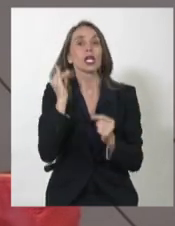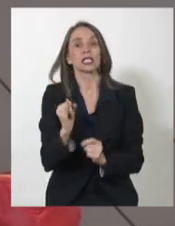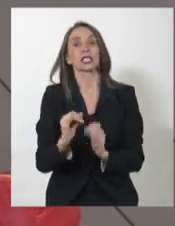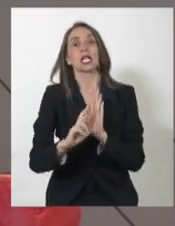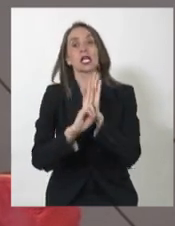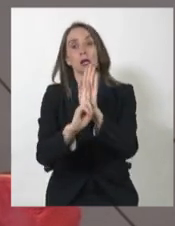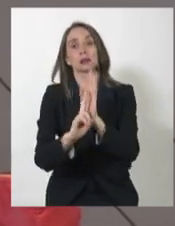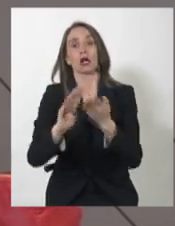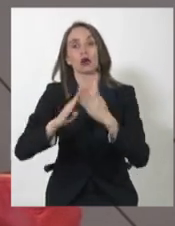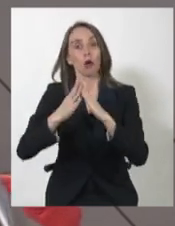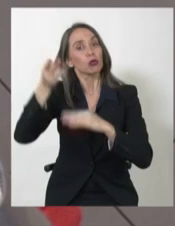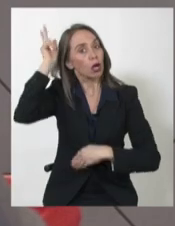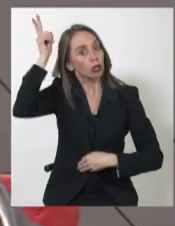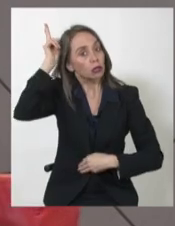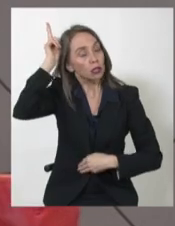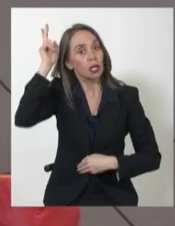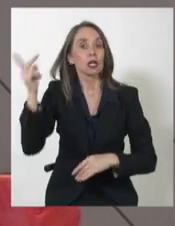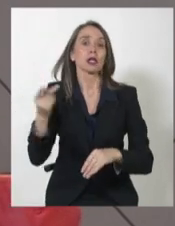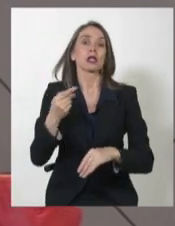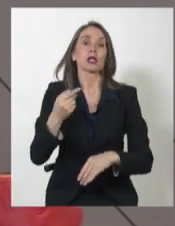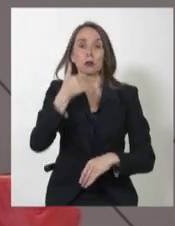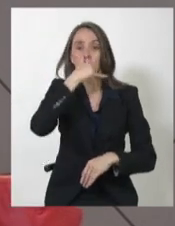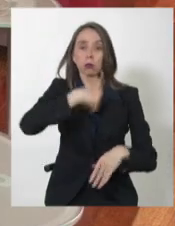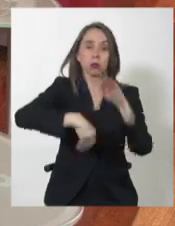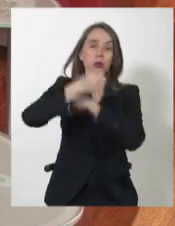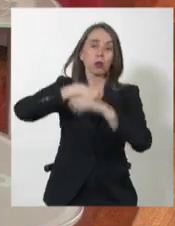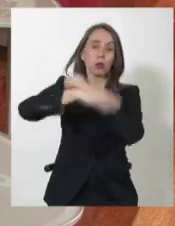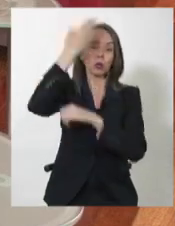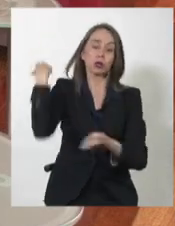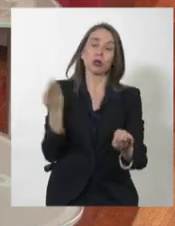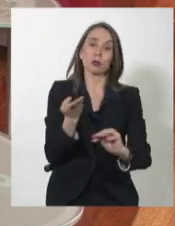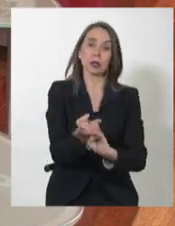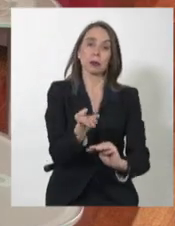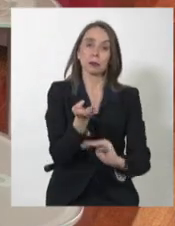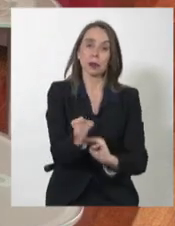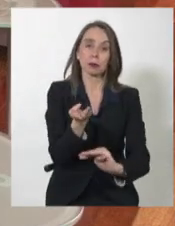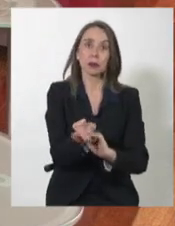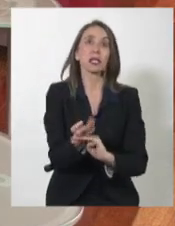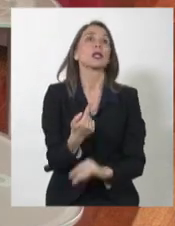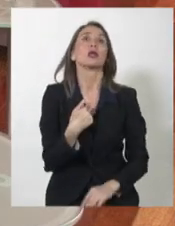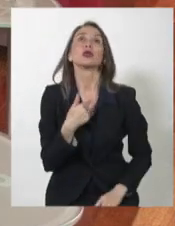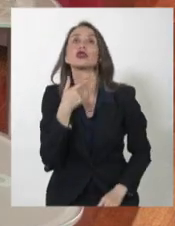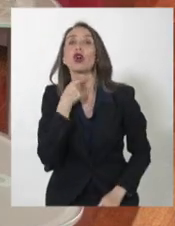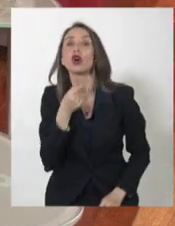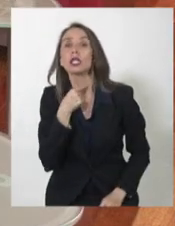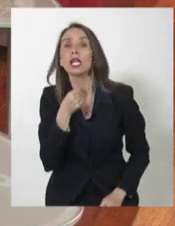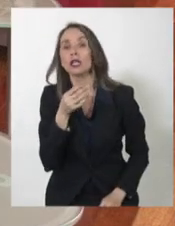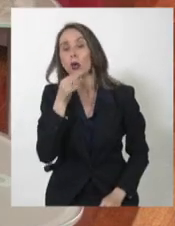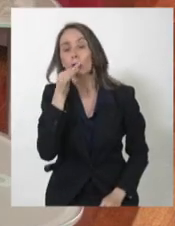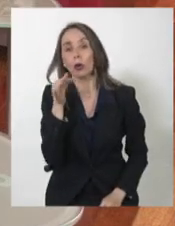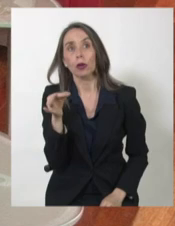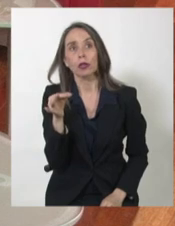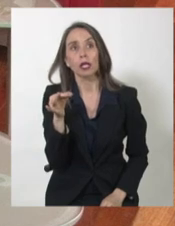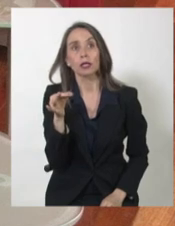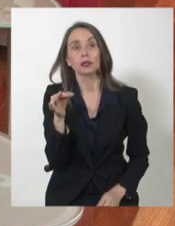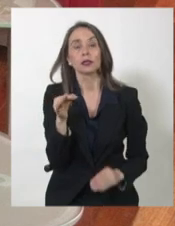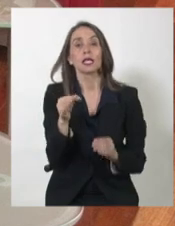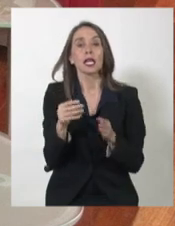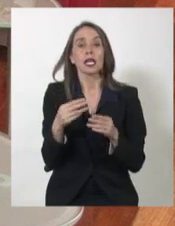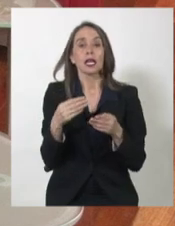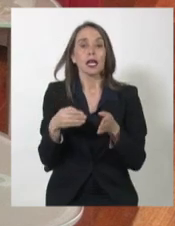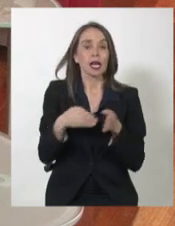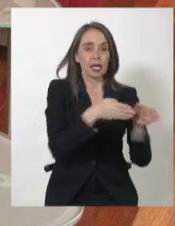que también es una demanda que tiene muchos, muchos años. Ahora, yo quisiera distinguir los planos,